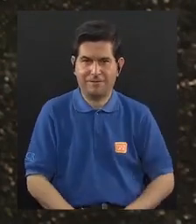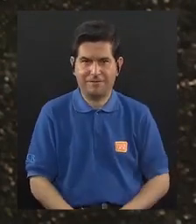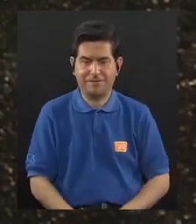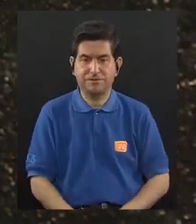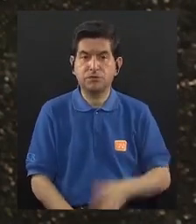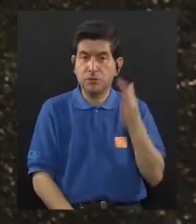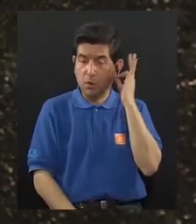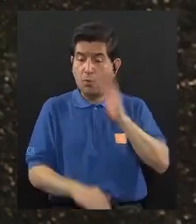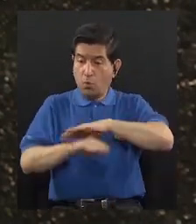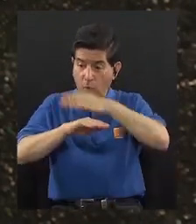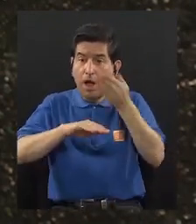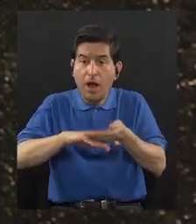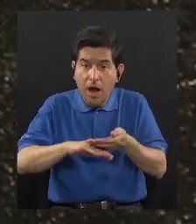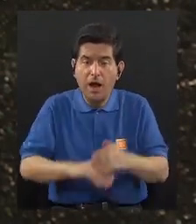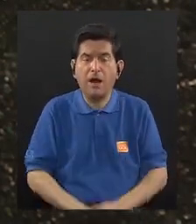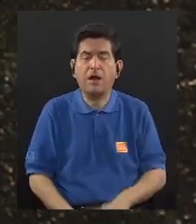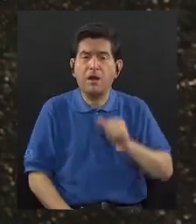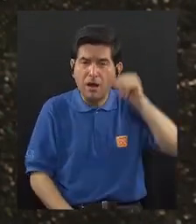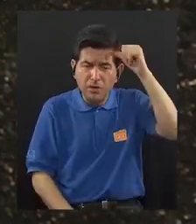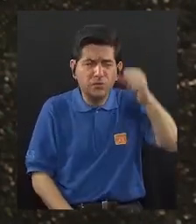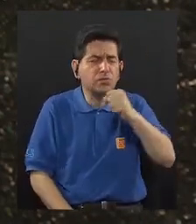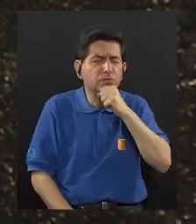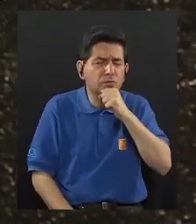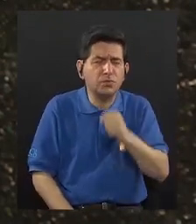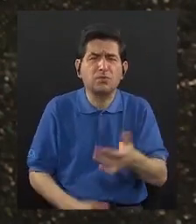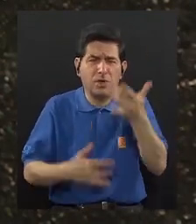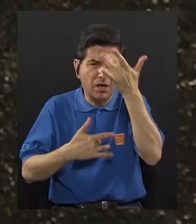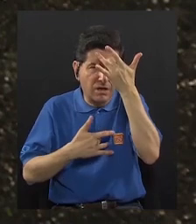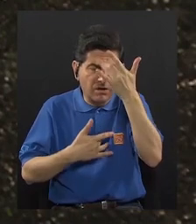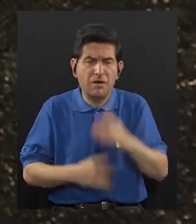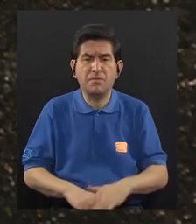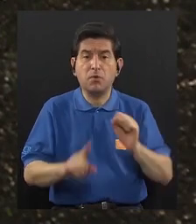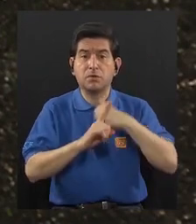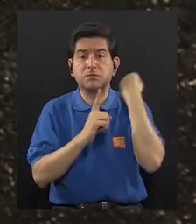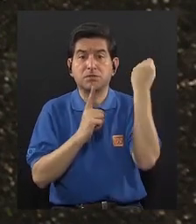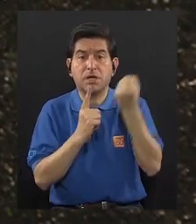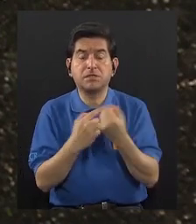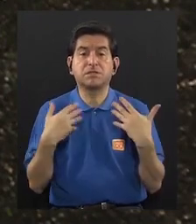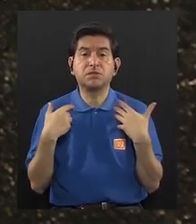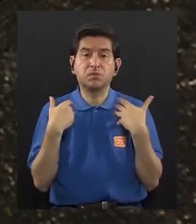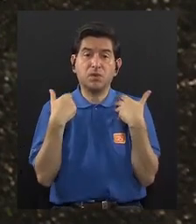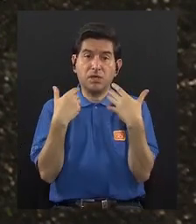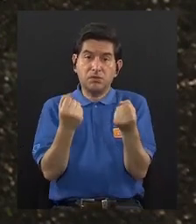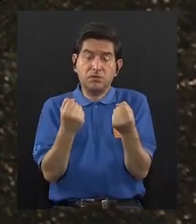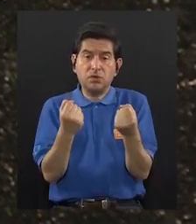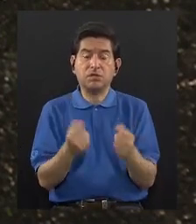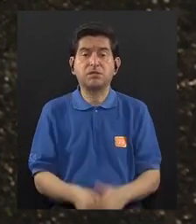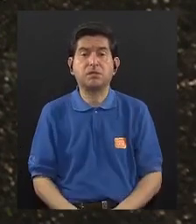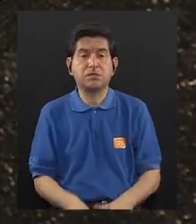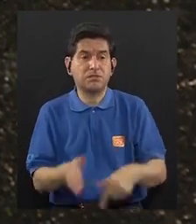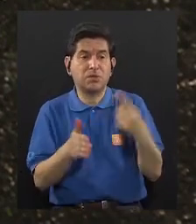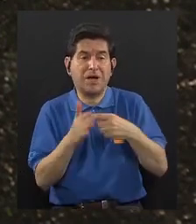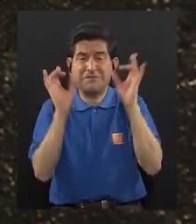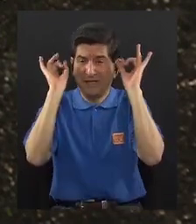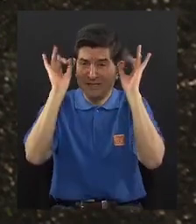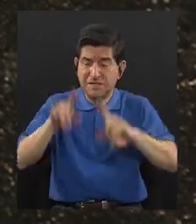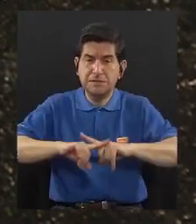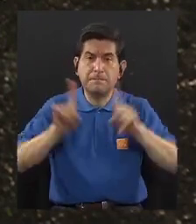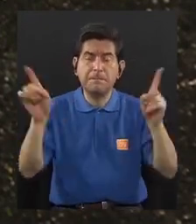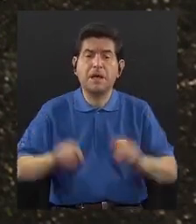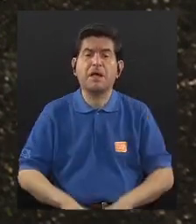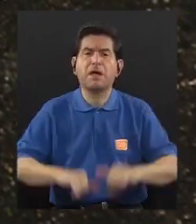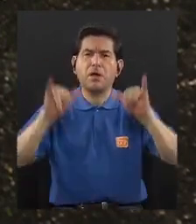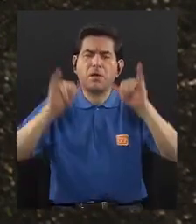incluso mujeres embarazadas o ancianos muy enfermos que viven en condiciones de salud a veces deplorables